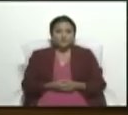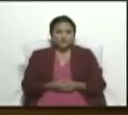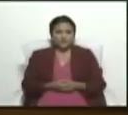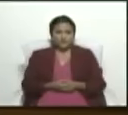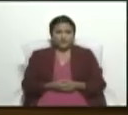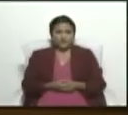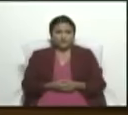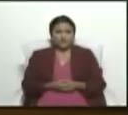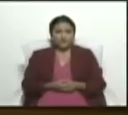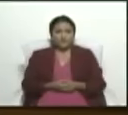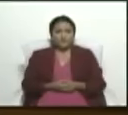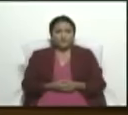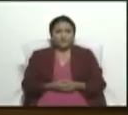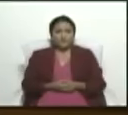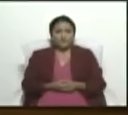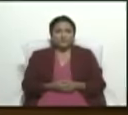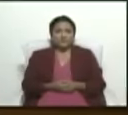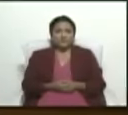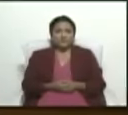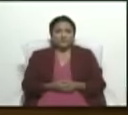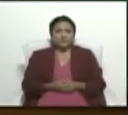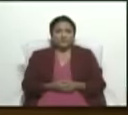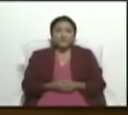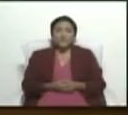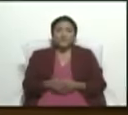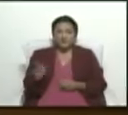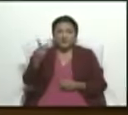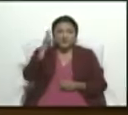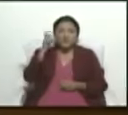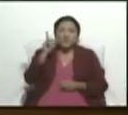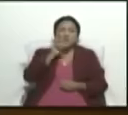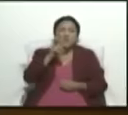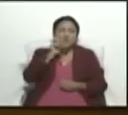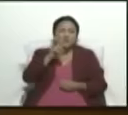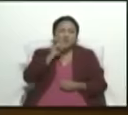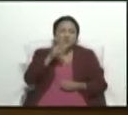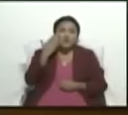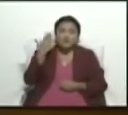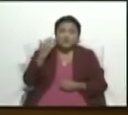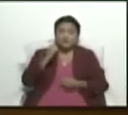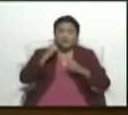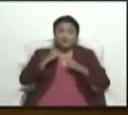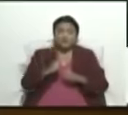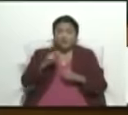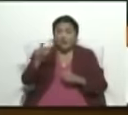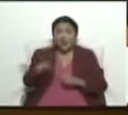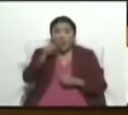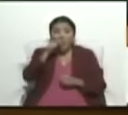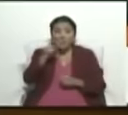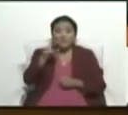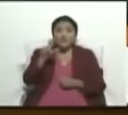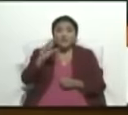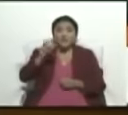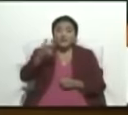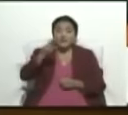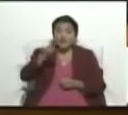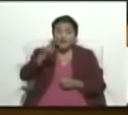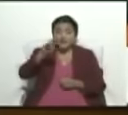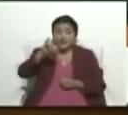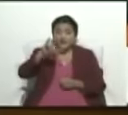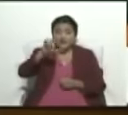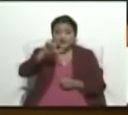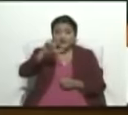Obviamente, esta infamia que acabamos de oír y ver, dicha por Guillermo Amestica el 20 de